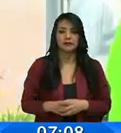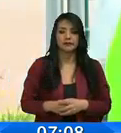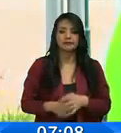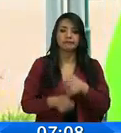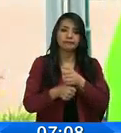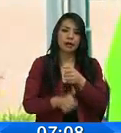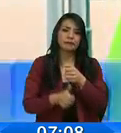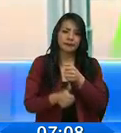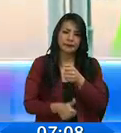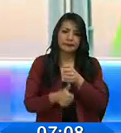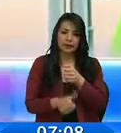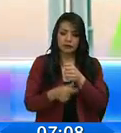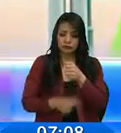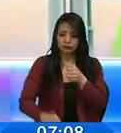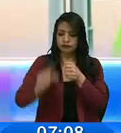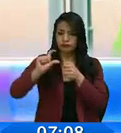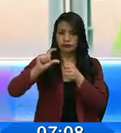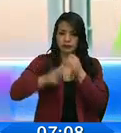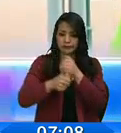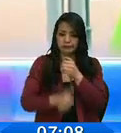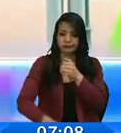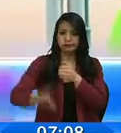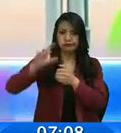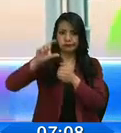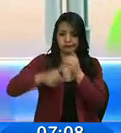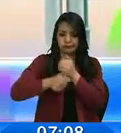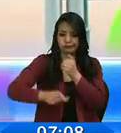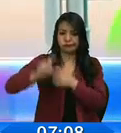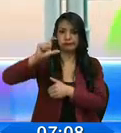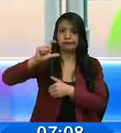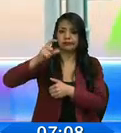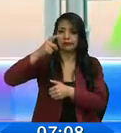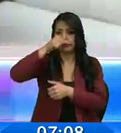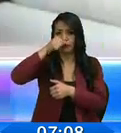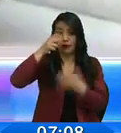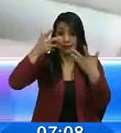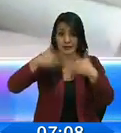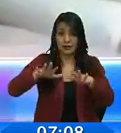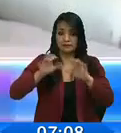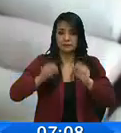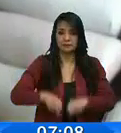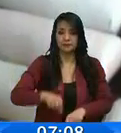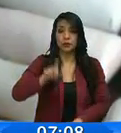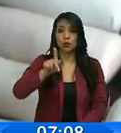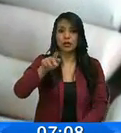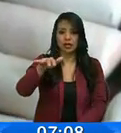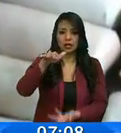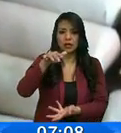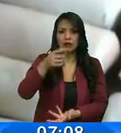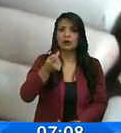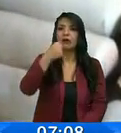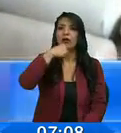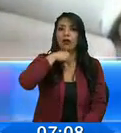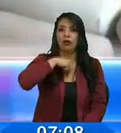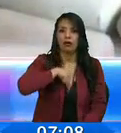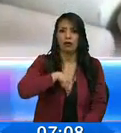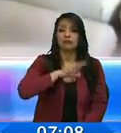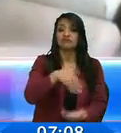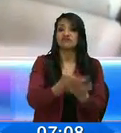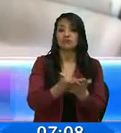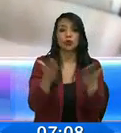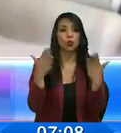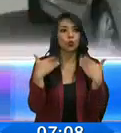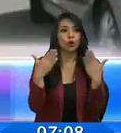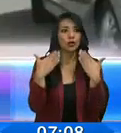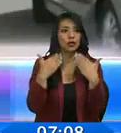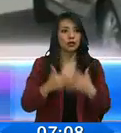naturalmente las cápsulas. Al momento ya se terminó de evacuar todas las cápsulas. Con un kilo de heroína en el organismo viajaba presumiblemente a Guayaquil.